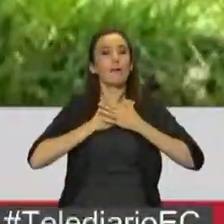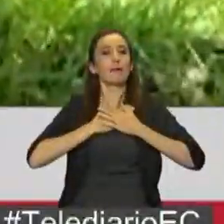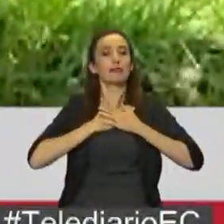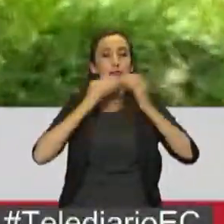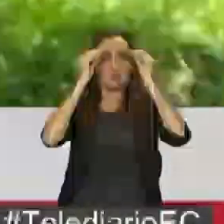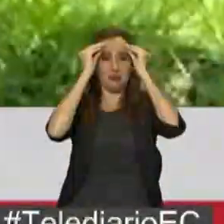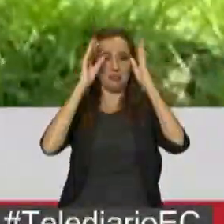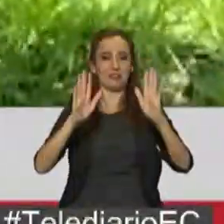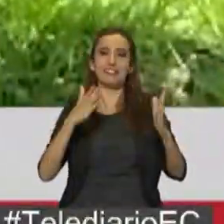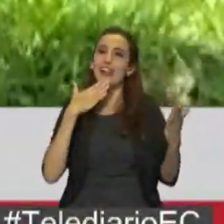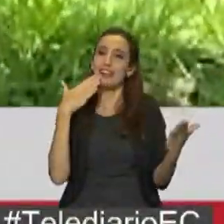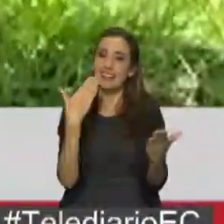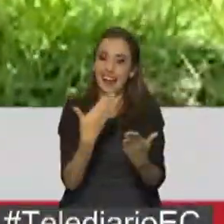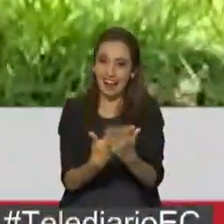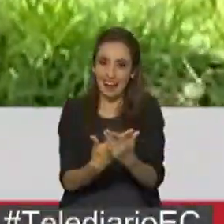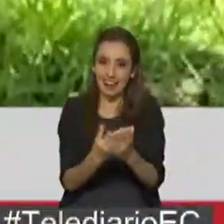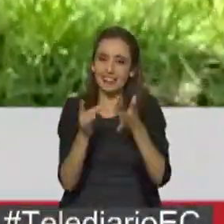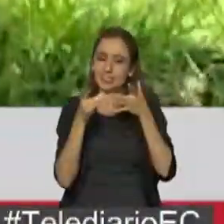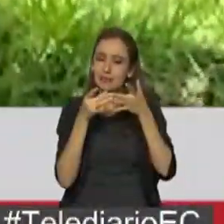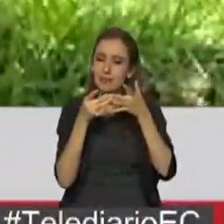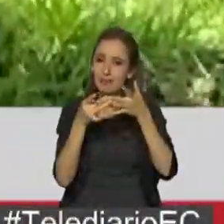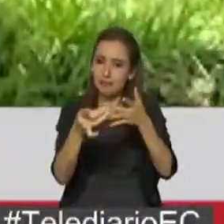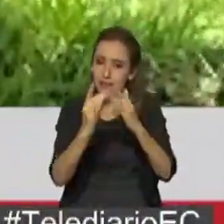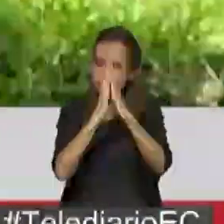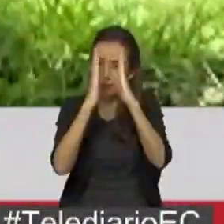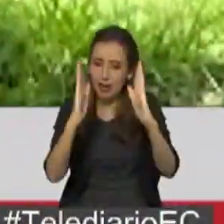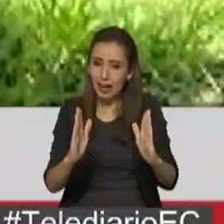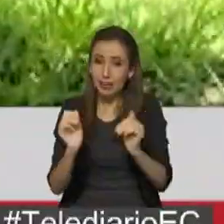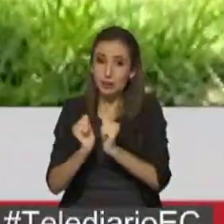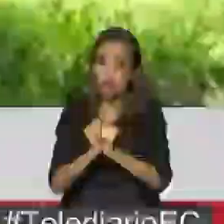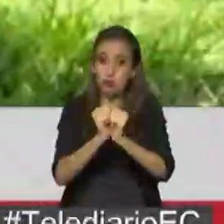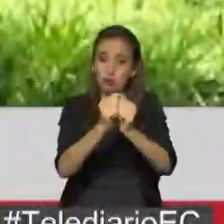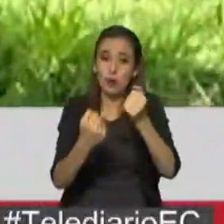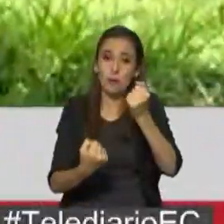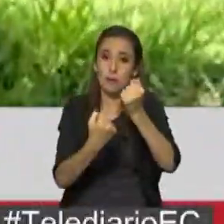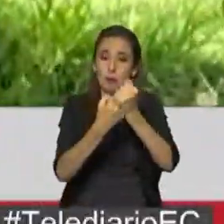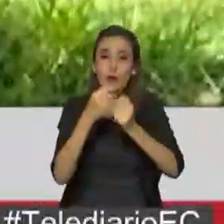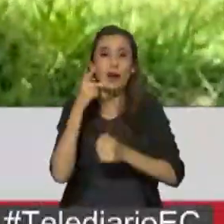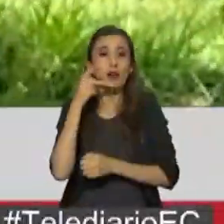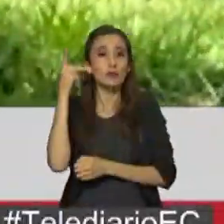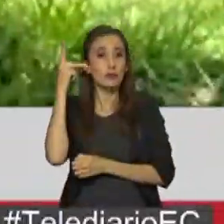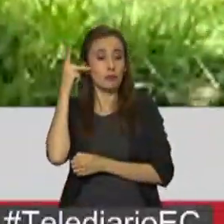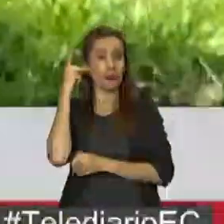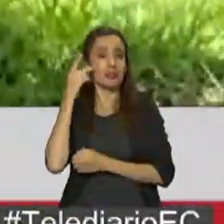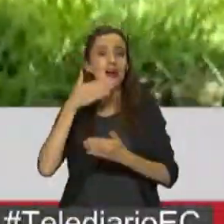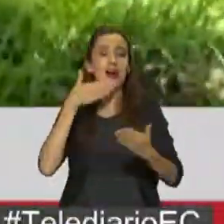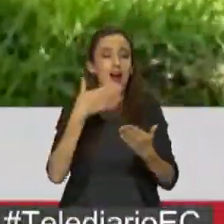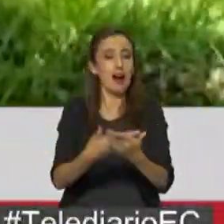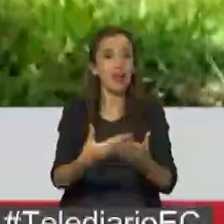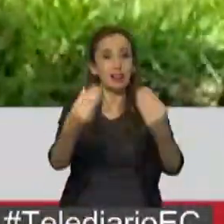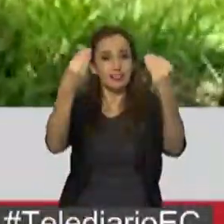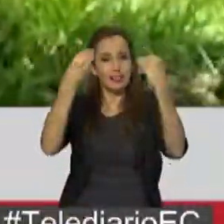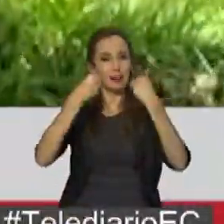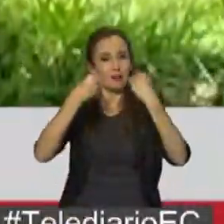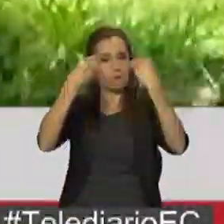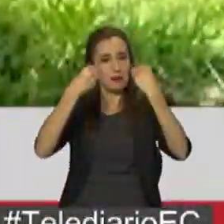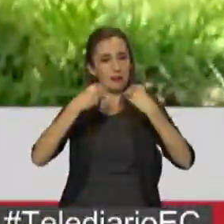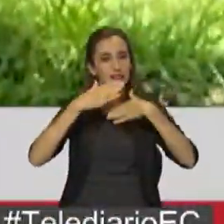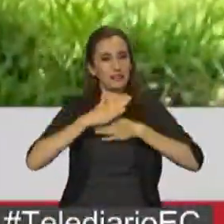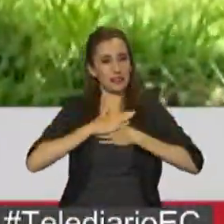gracias por ser la guía junto a nuestros padres gracias por enseñarnos minutos